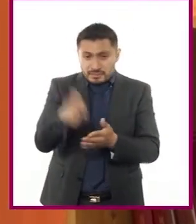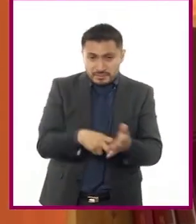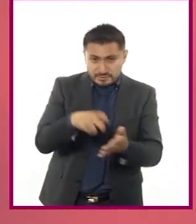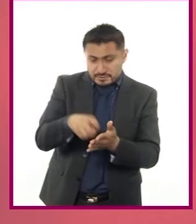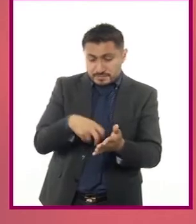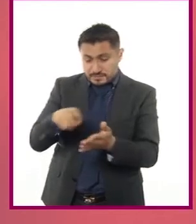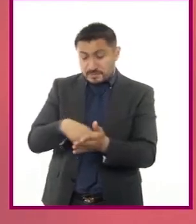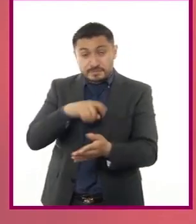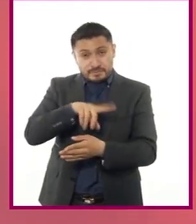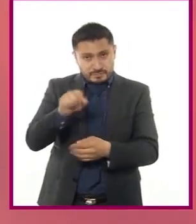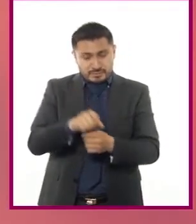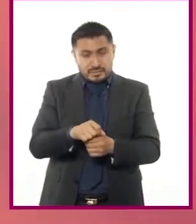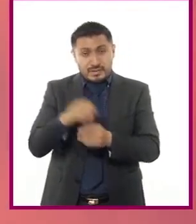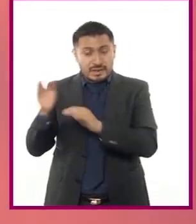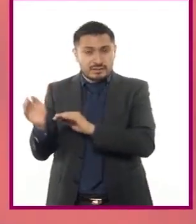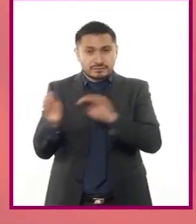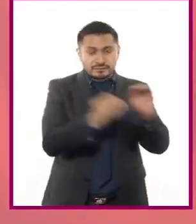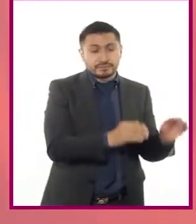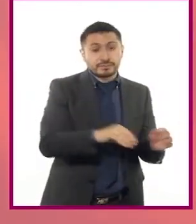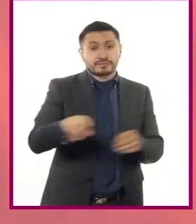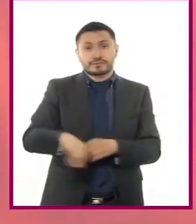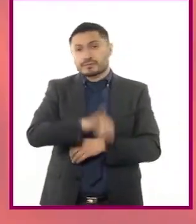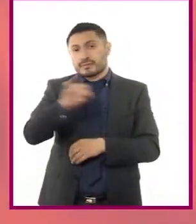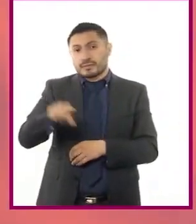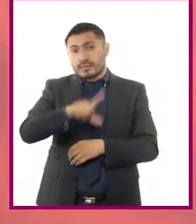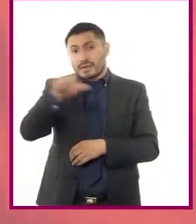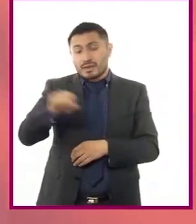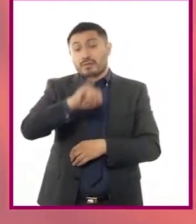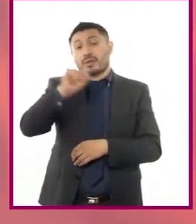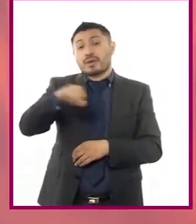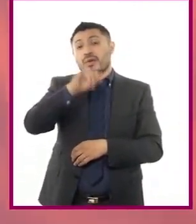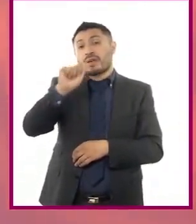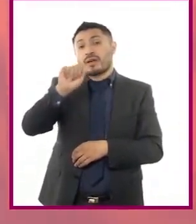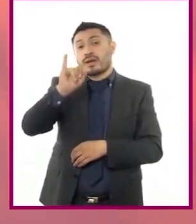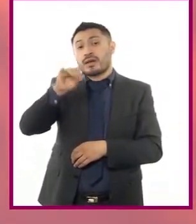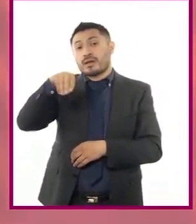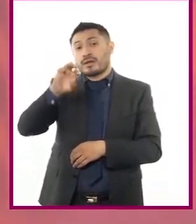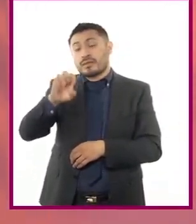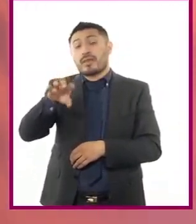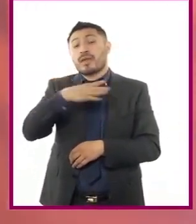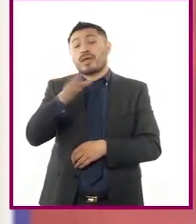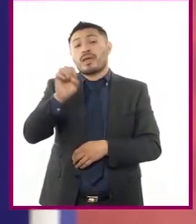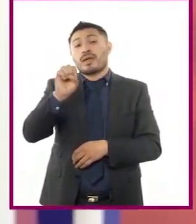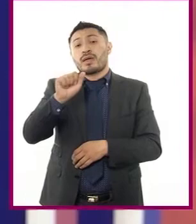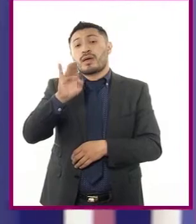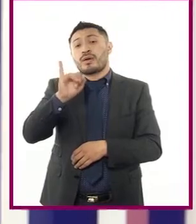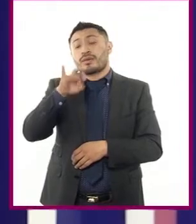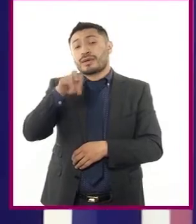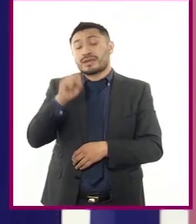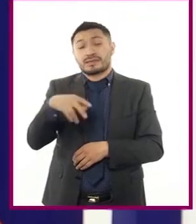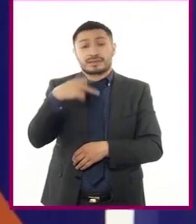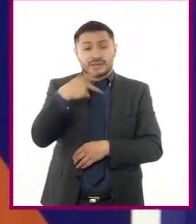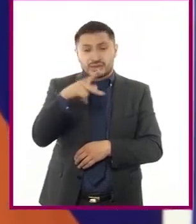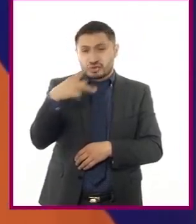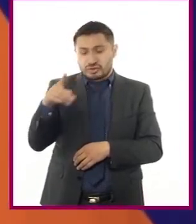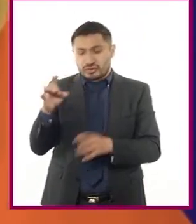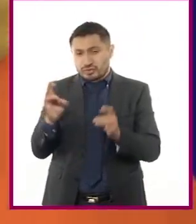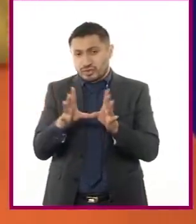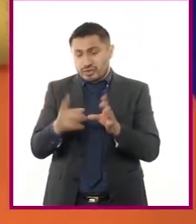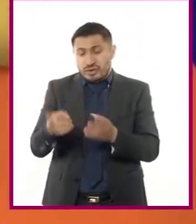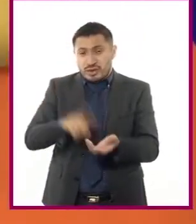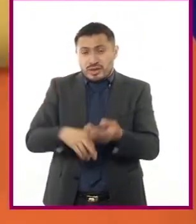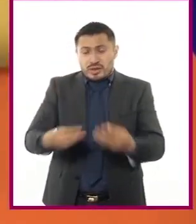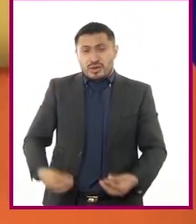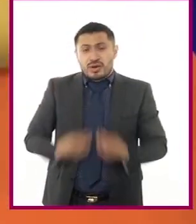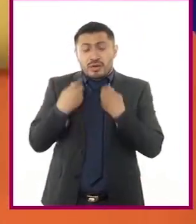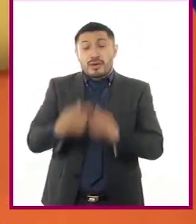corrigiendo. Después hablamos sobre Jaime Sabines y acerca de los sucesos familiares e históricos que le